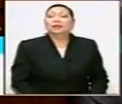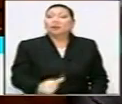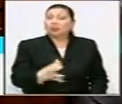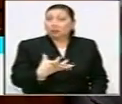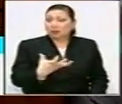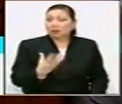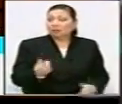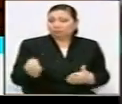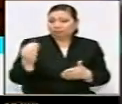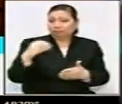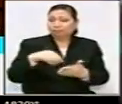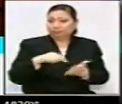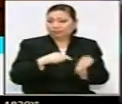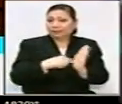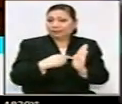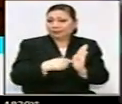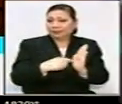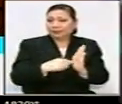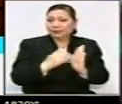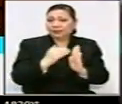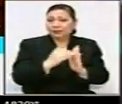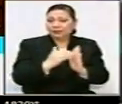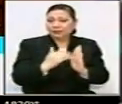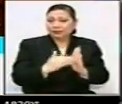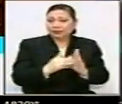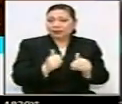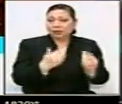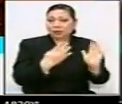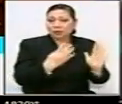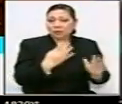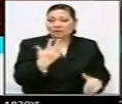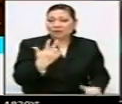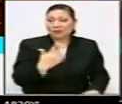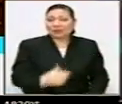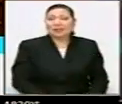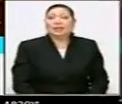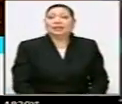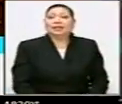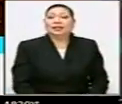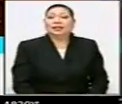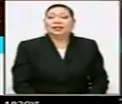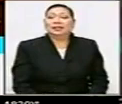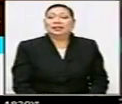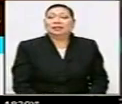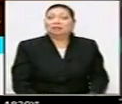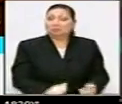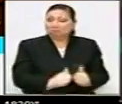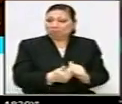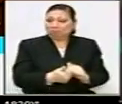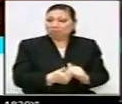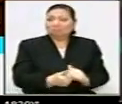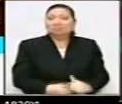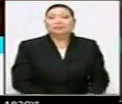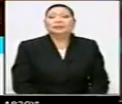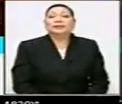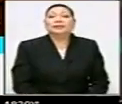quisiera que se incluyera en el artículo 93, que estamos haciendo las